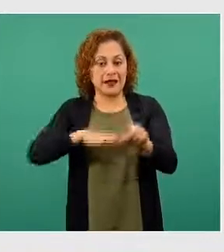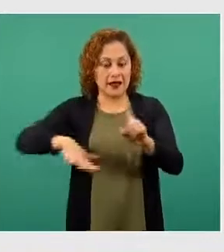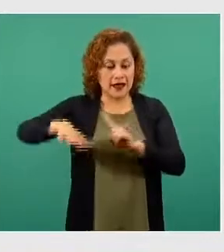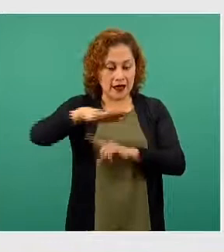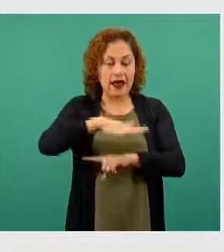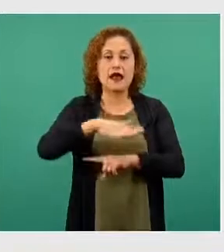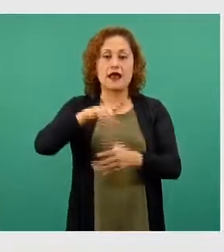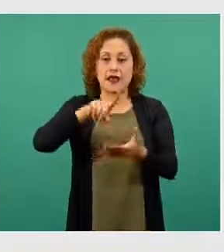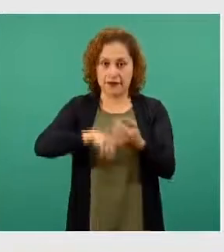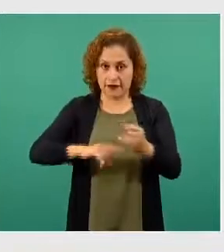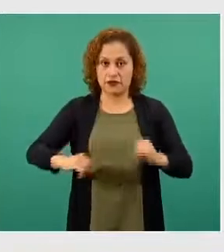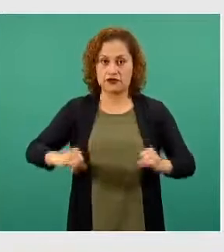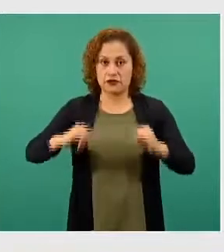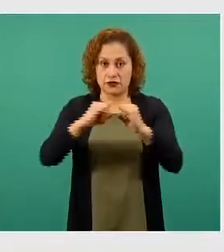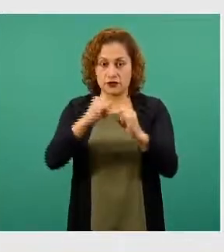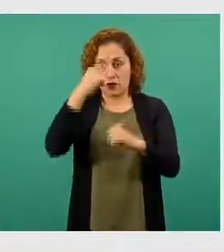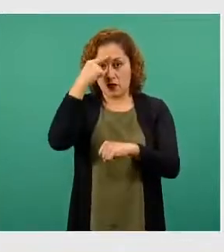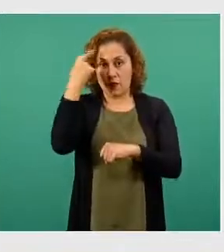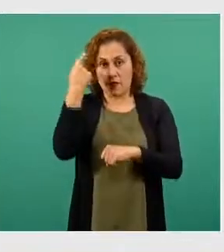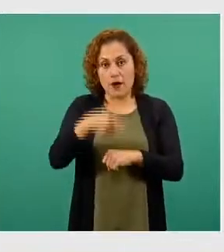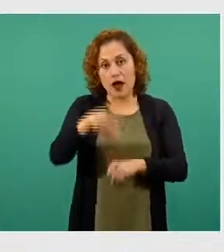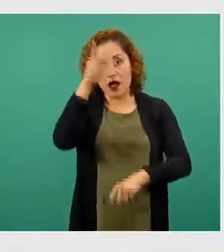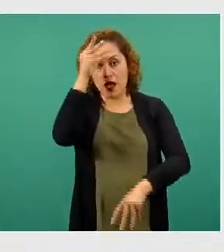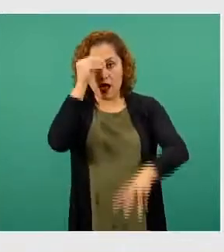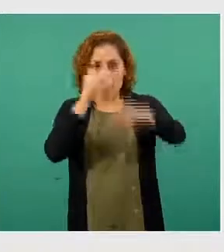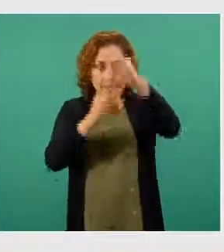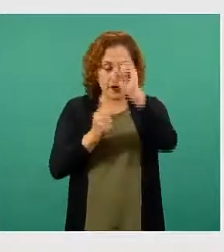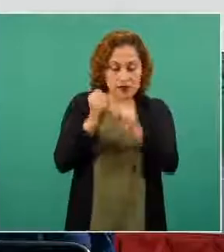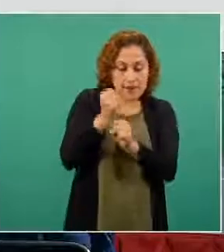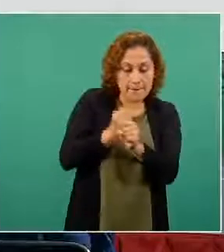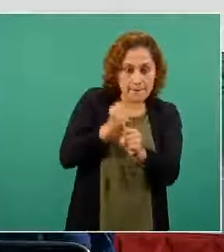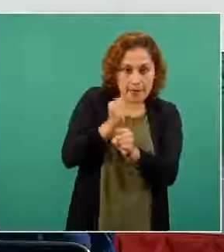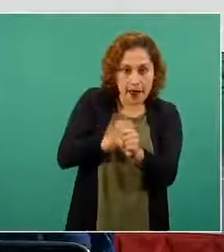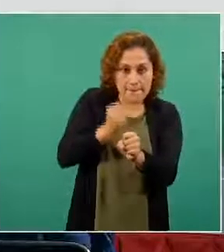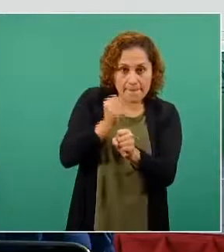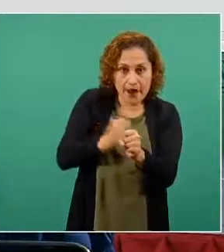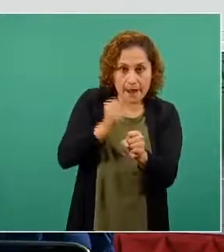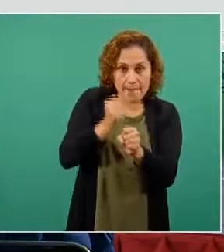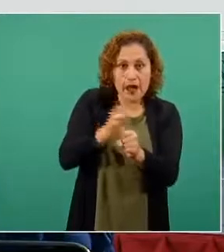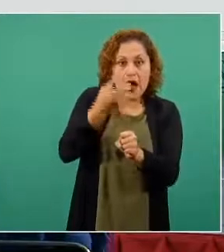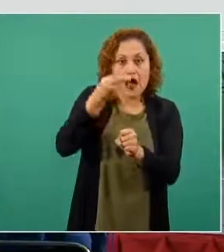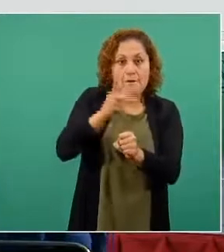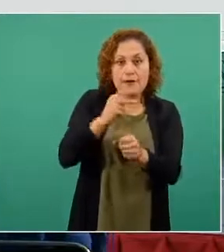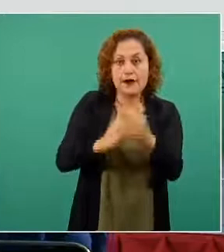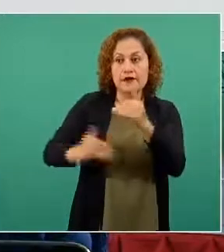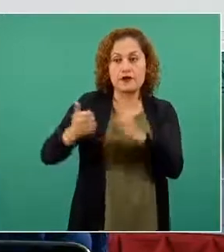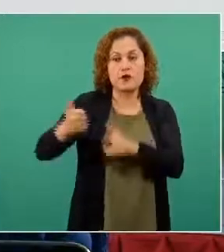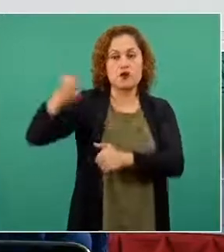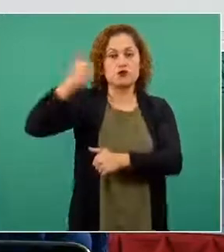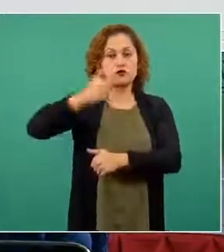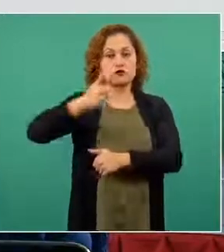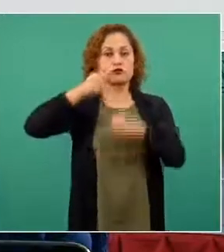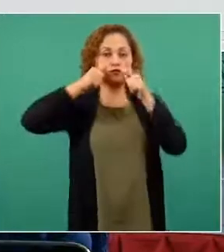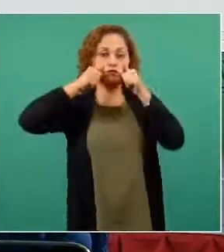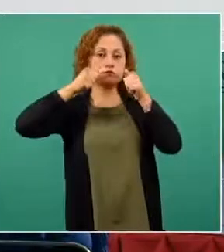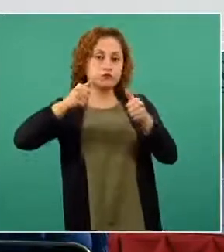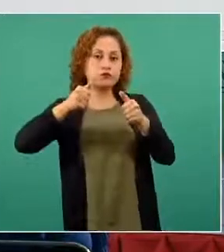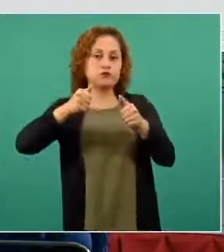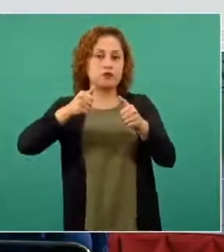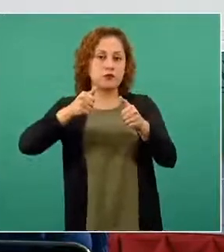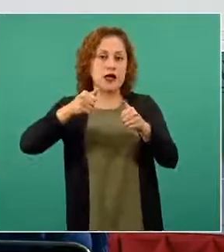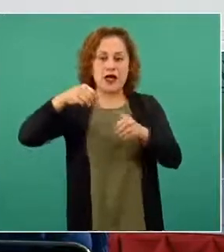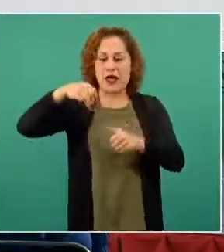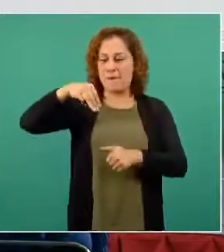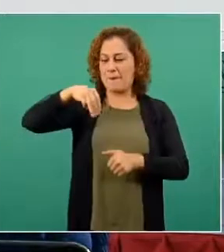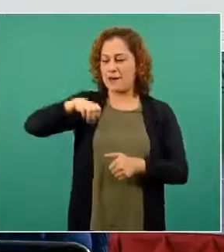el instituto a entrenamiento mentoreado. Esto quiere decir que cada uno de nuestros alumnos se